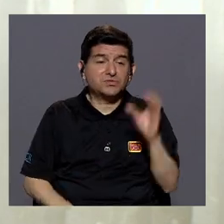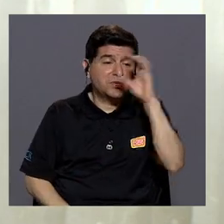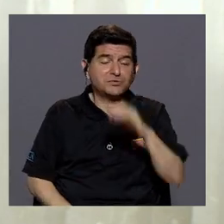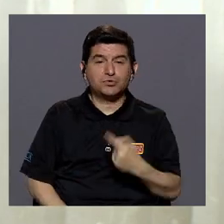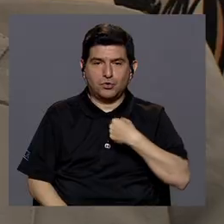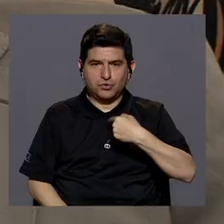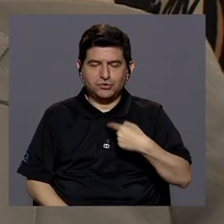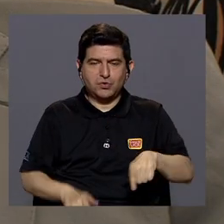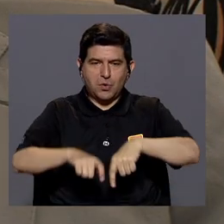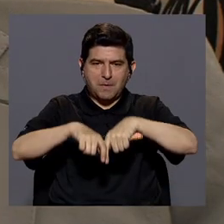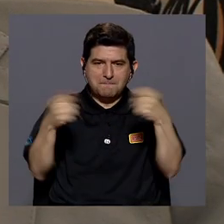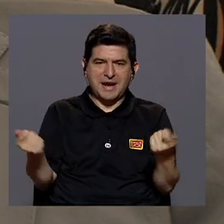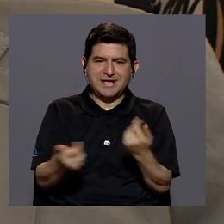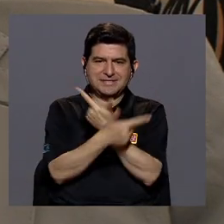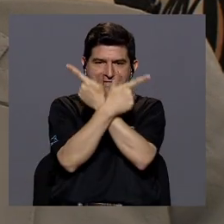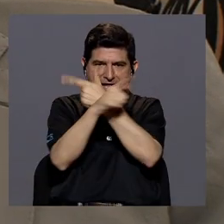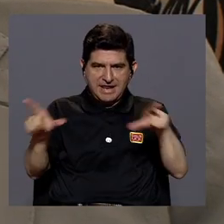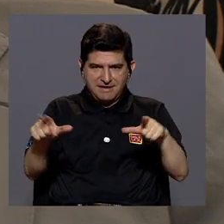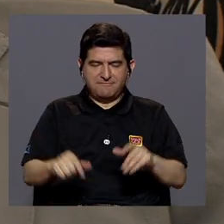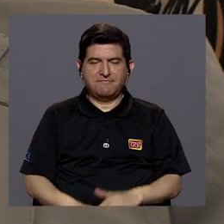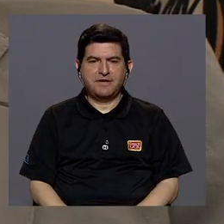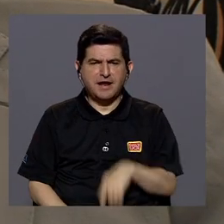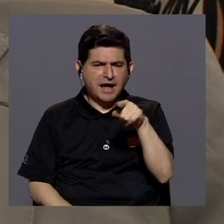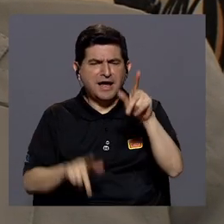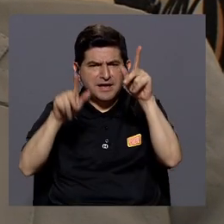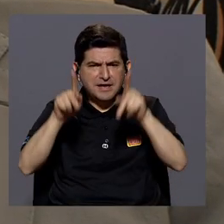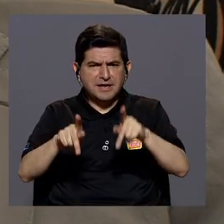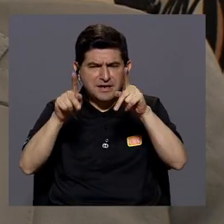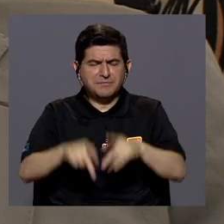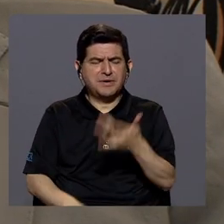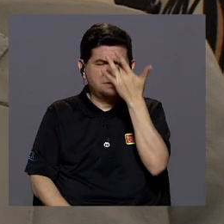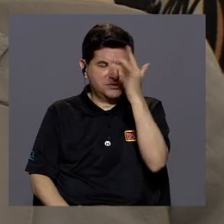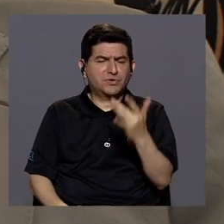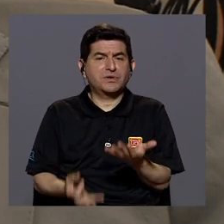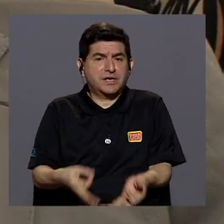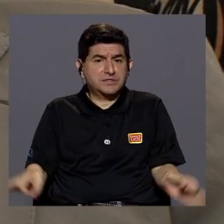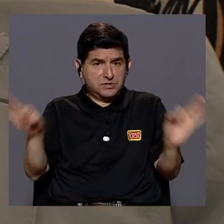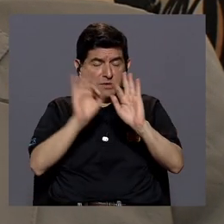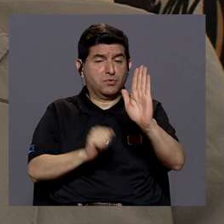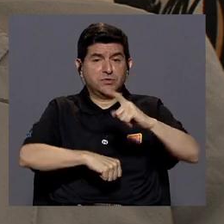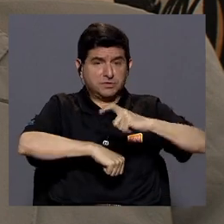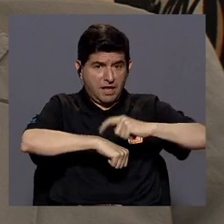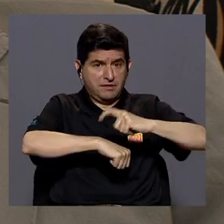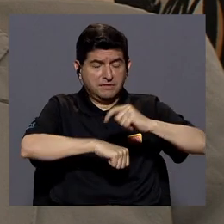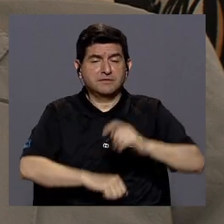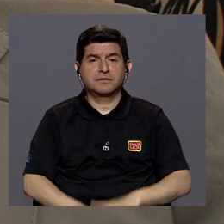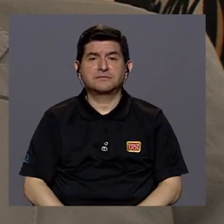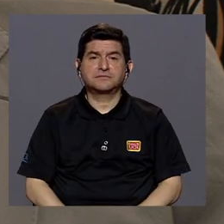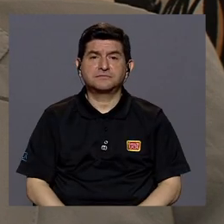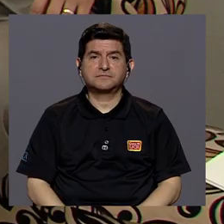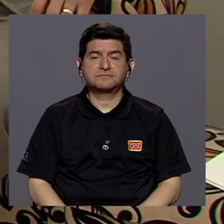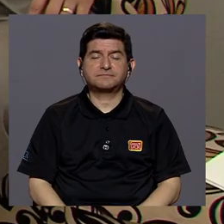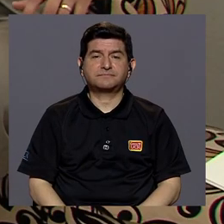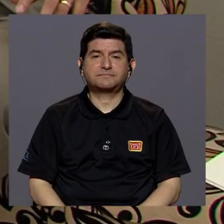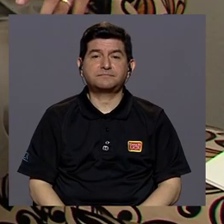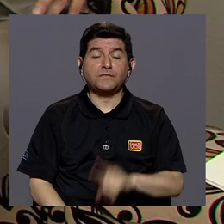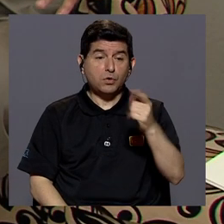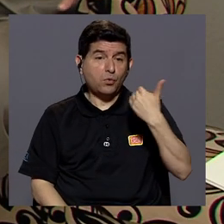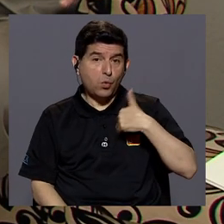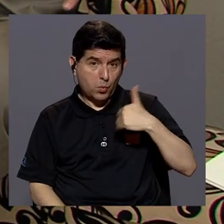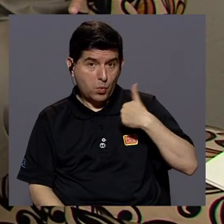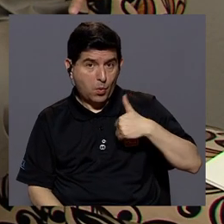libre. Donde se encuentra con intelectuales del más alto nivel en aquella época. Inclusive un hombre